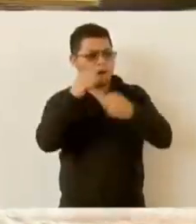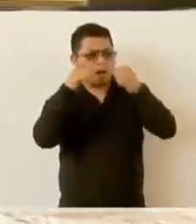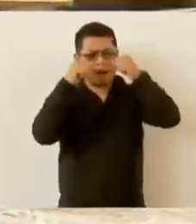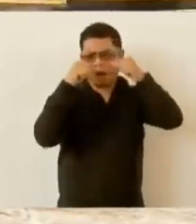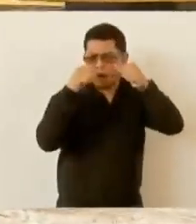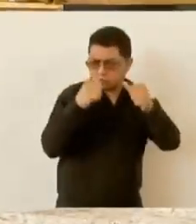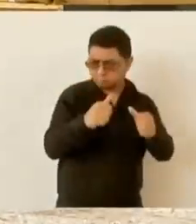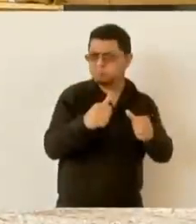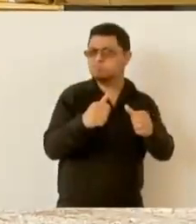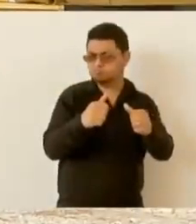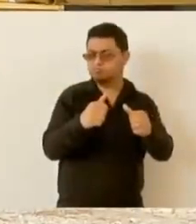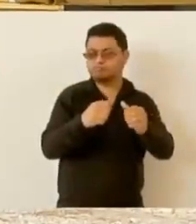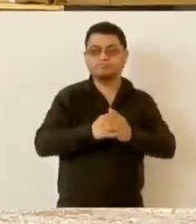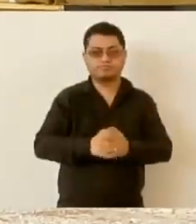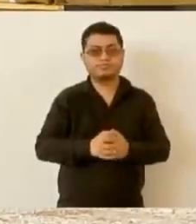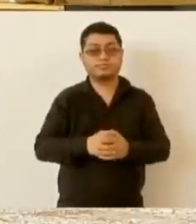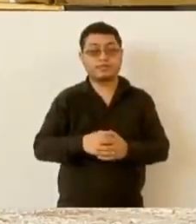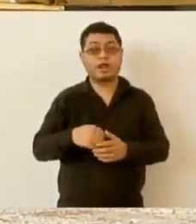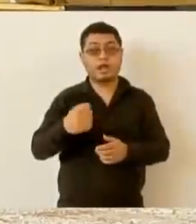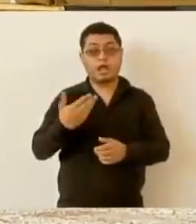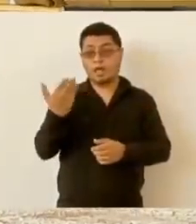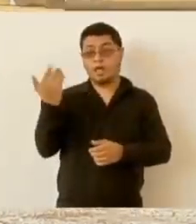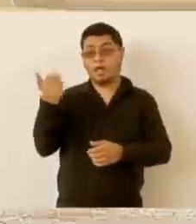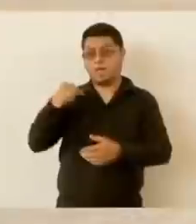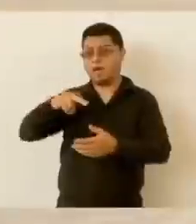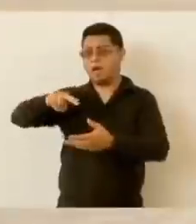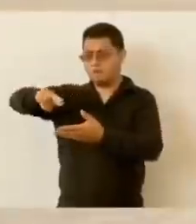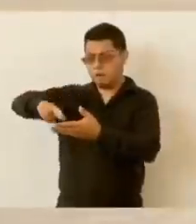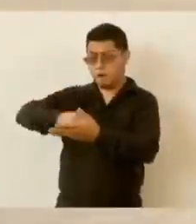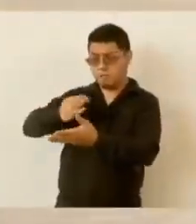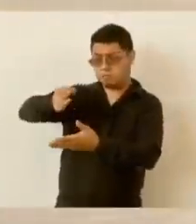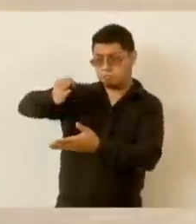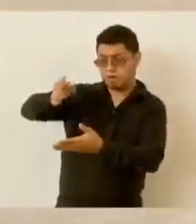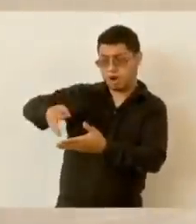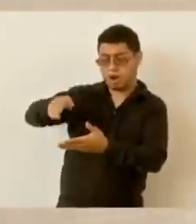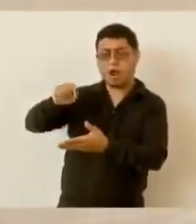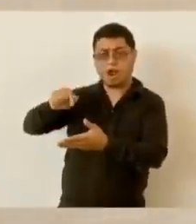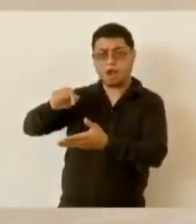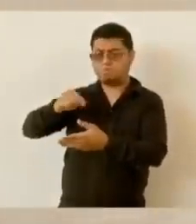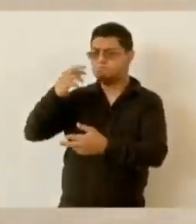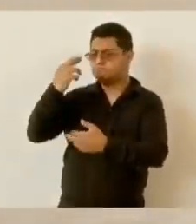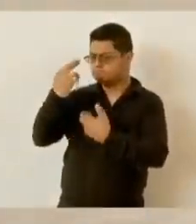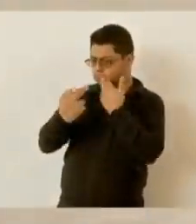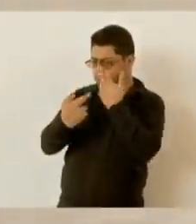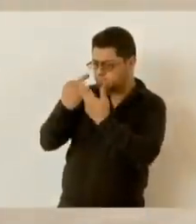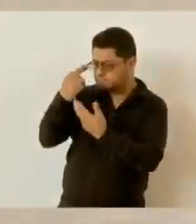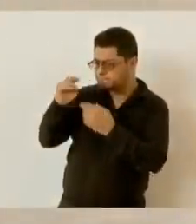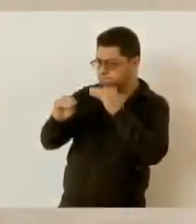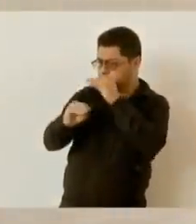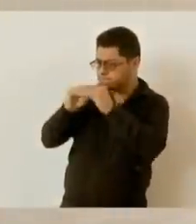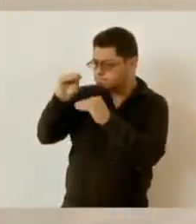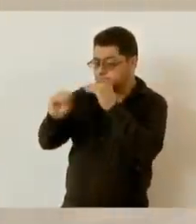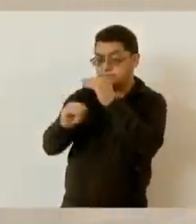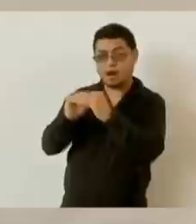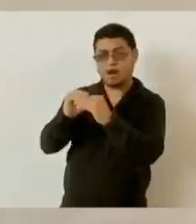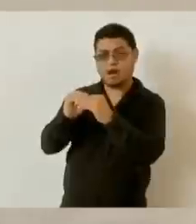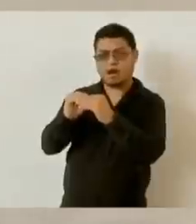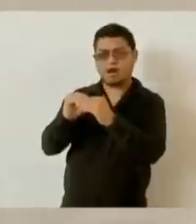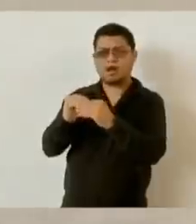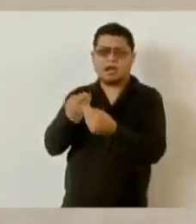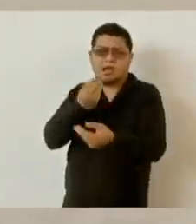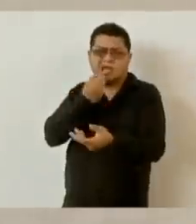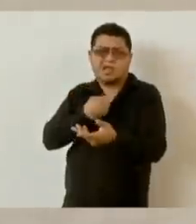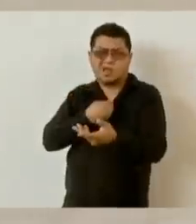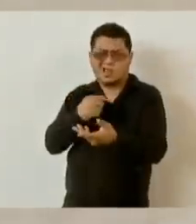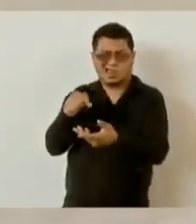cuando se hicieron las licitaciones de estos tramos, que además del